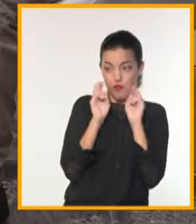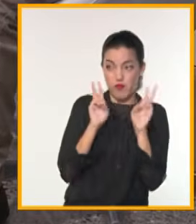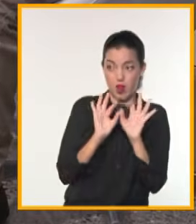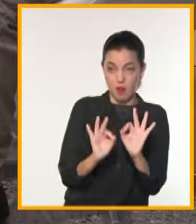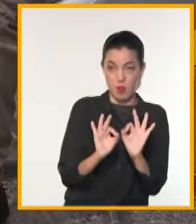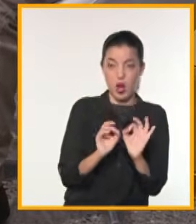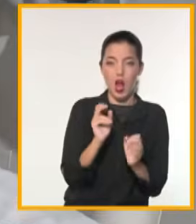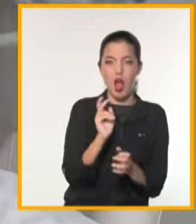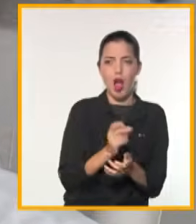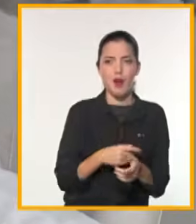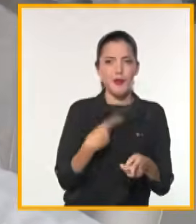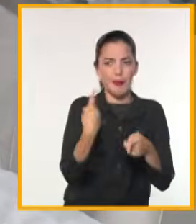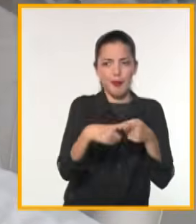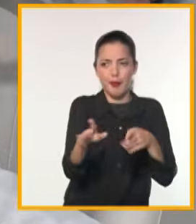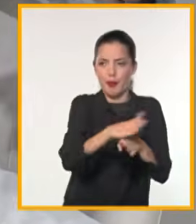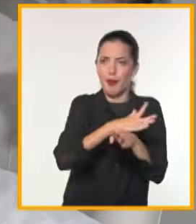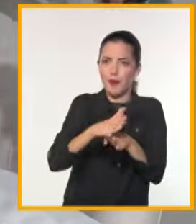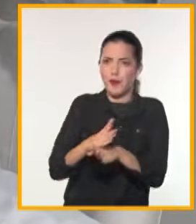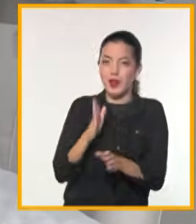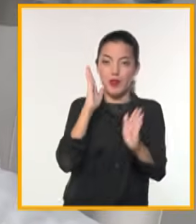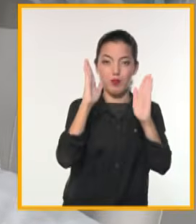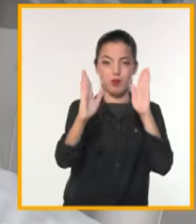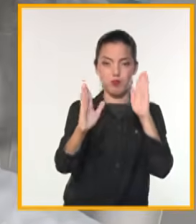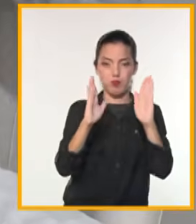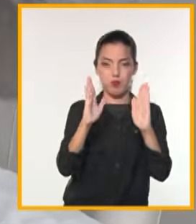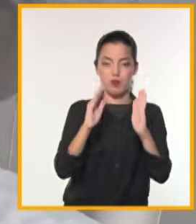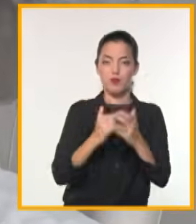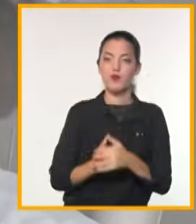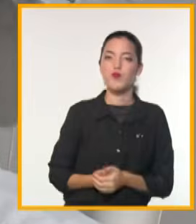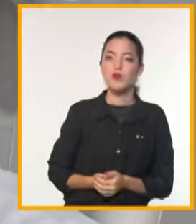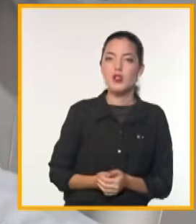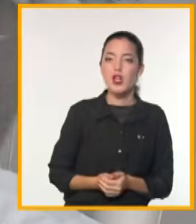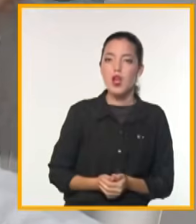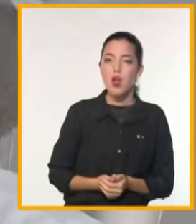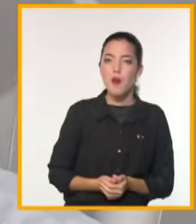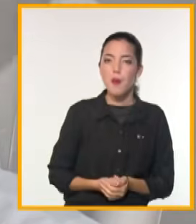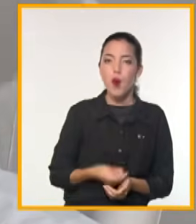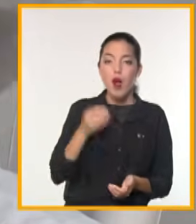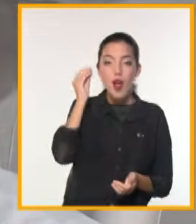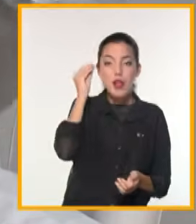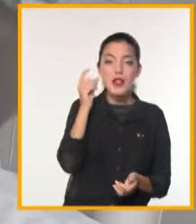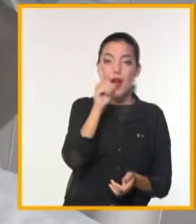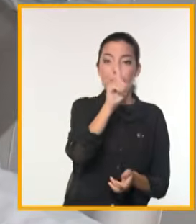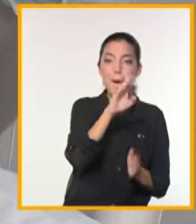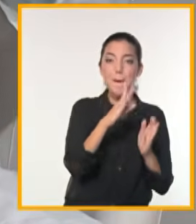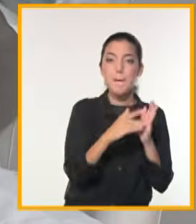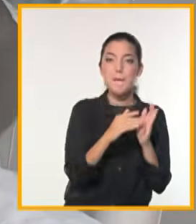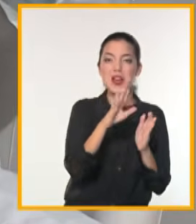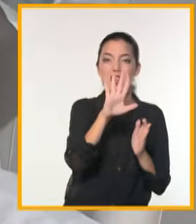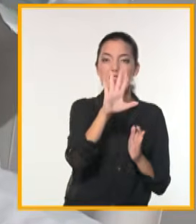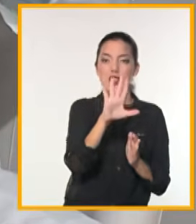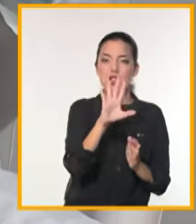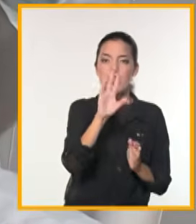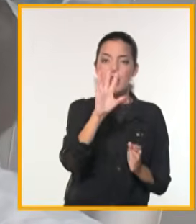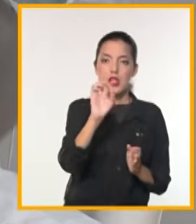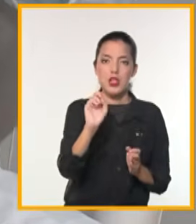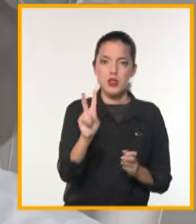personas, porque sabían que ahí en 190 y 15, en el 1502, ahí estamos nosotros con los maestros de